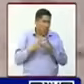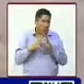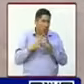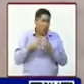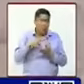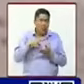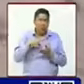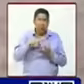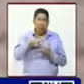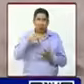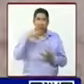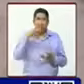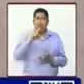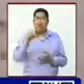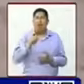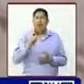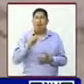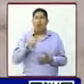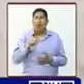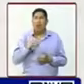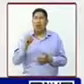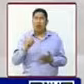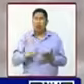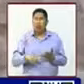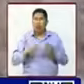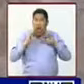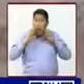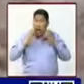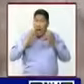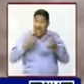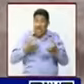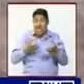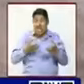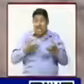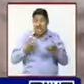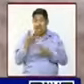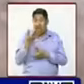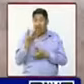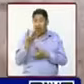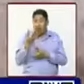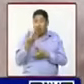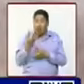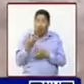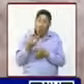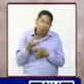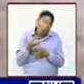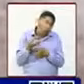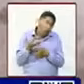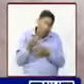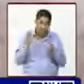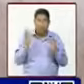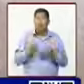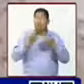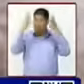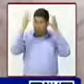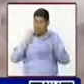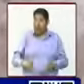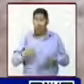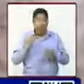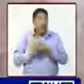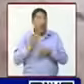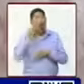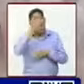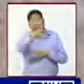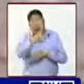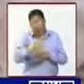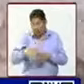locoto y maíz, entonces no se puede sacar, se está echando a perder. Necesitamos apoyo inmediato porque hay mucha gente que está al otro